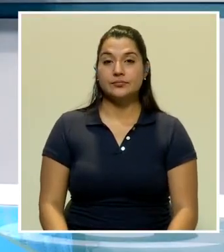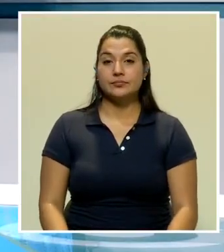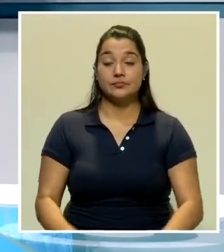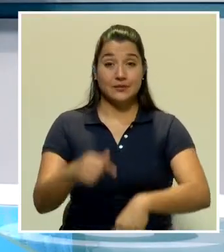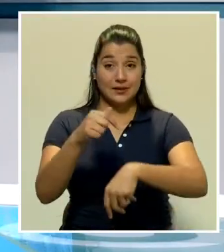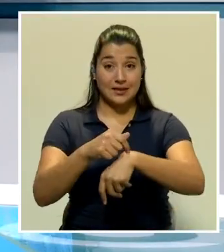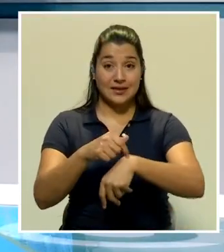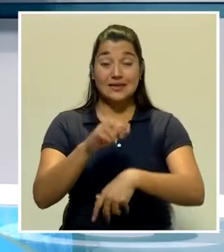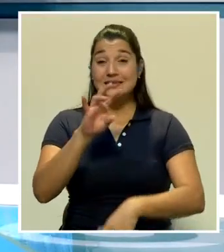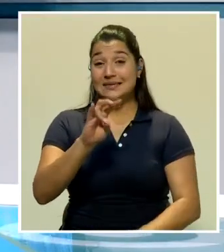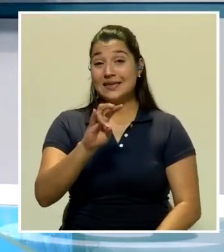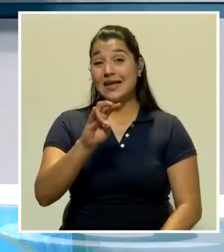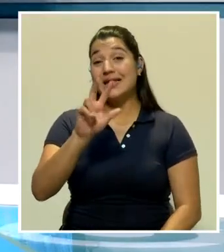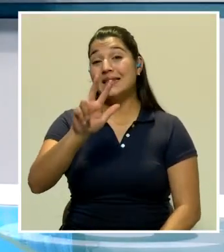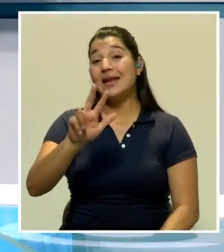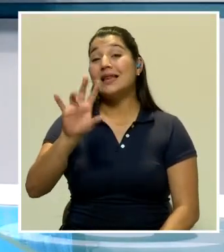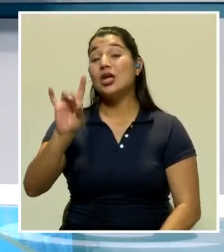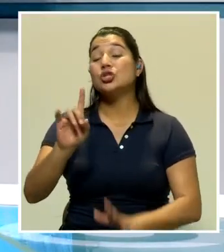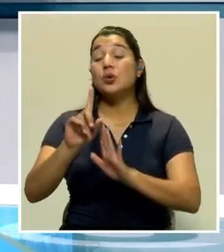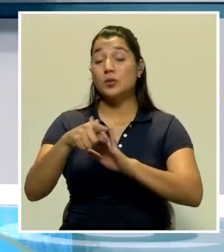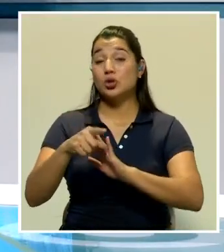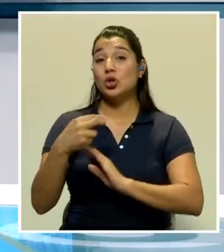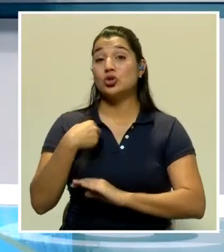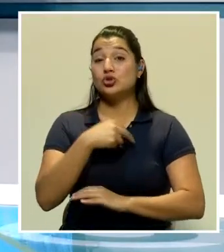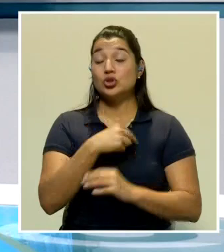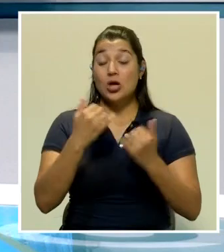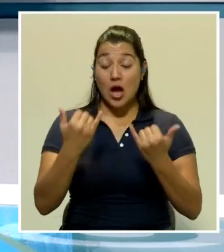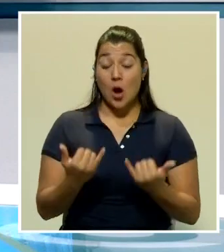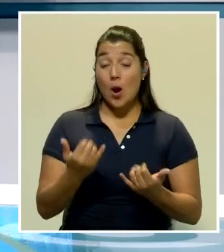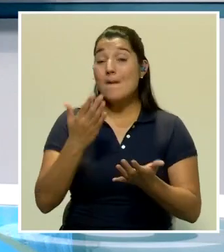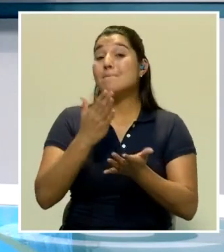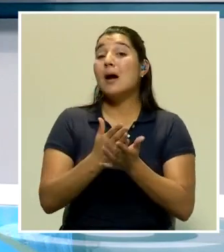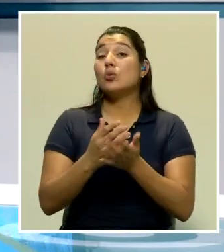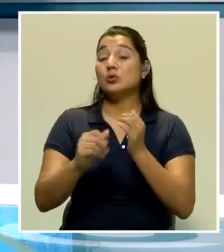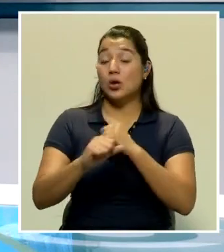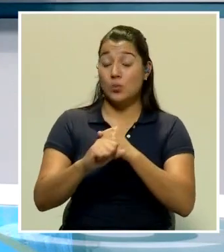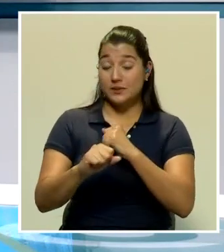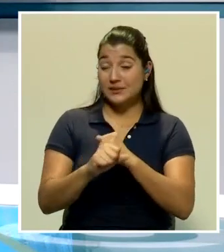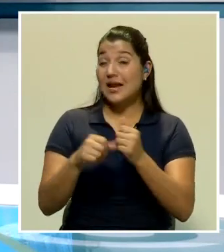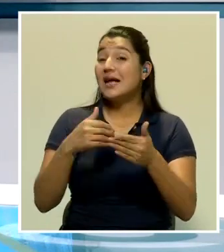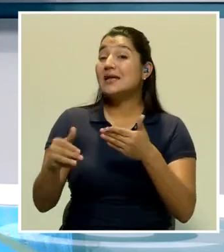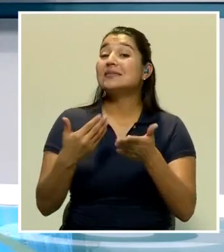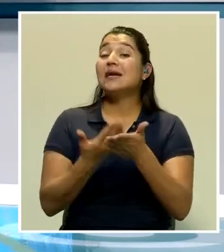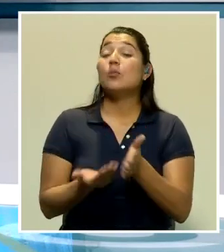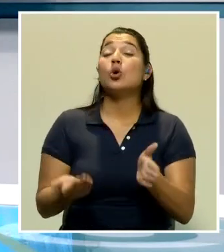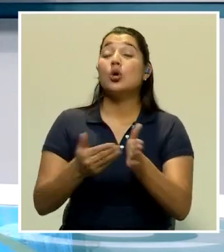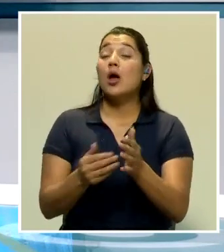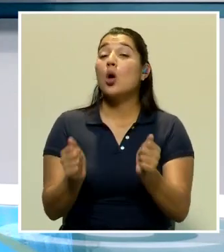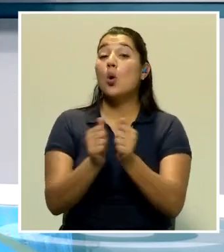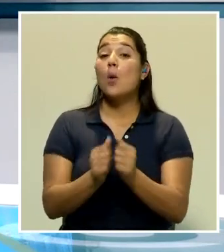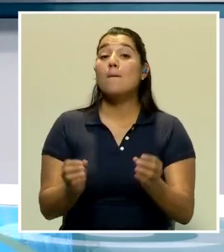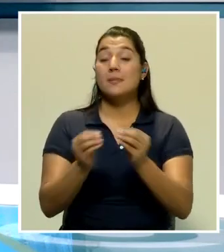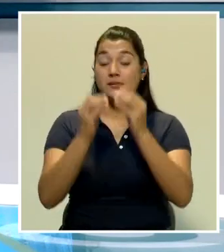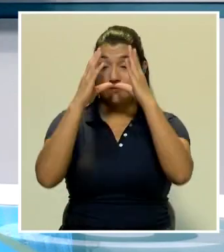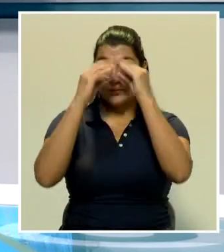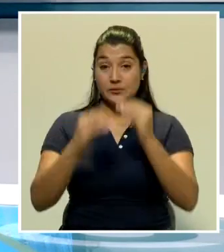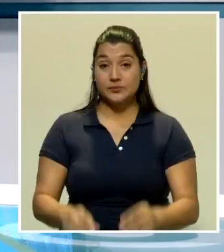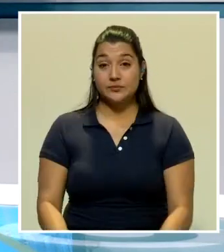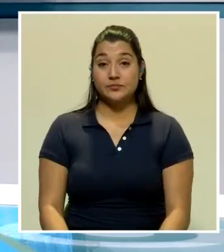A las 7 de la noche con 38 minutos nos vamos a una pausa comercial y ya venimos con más información.